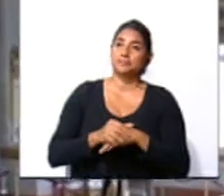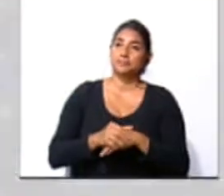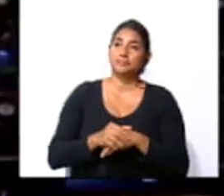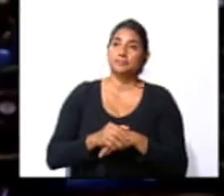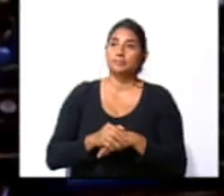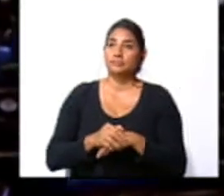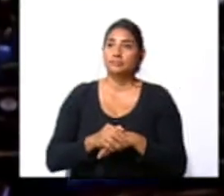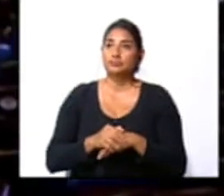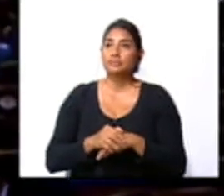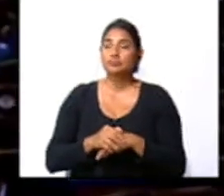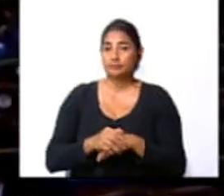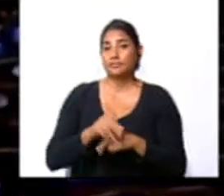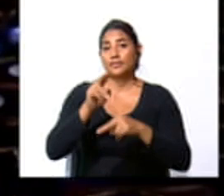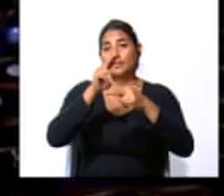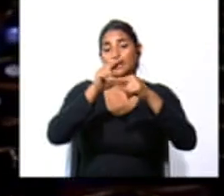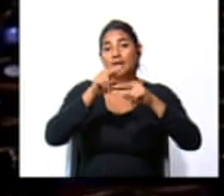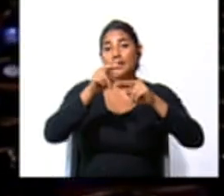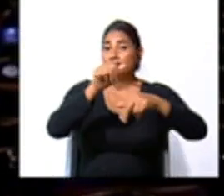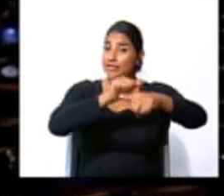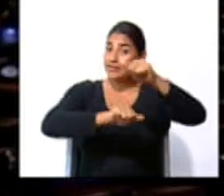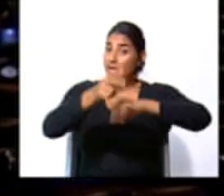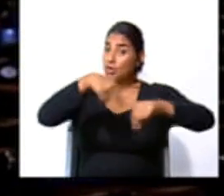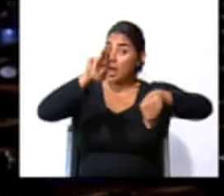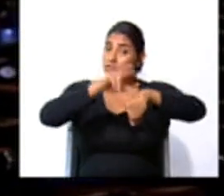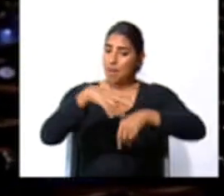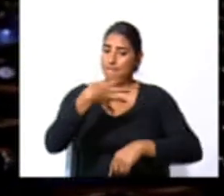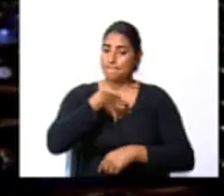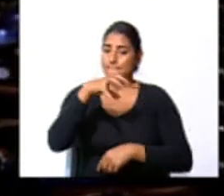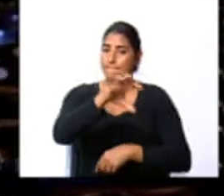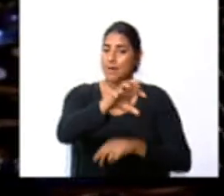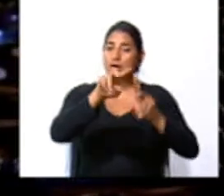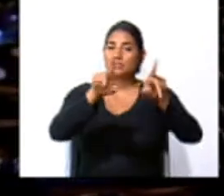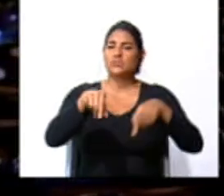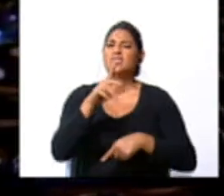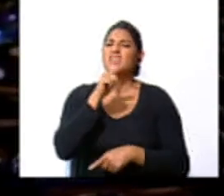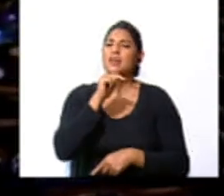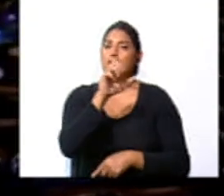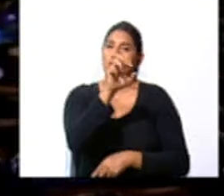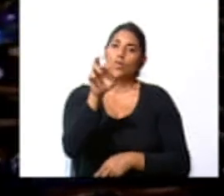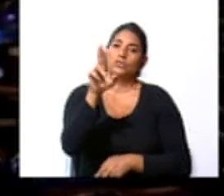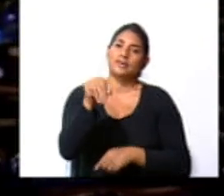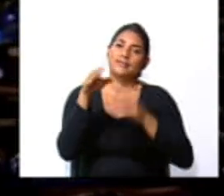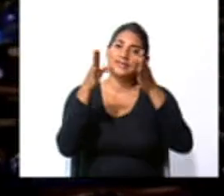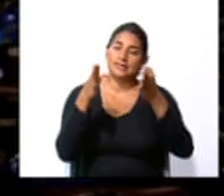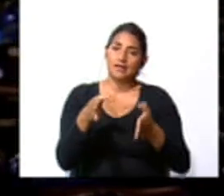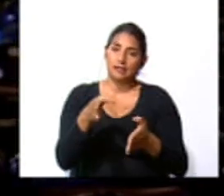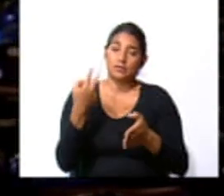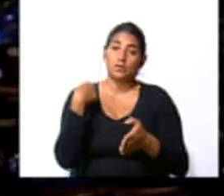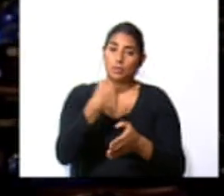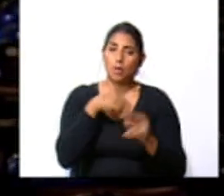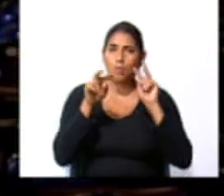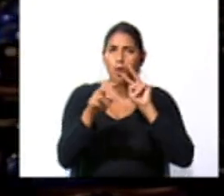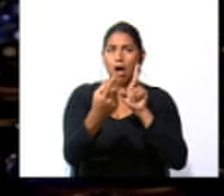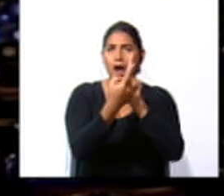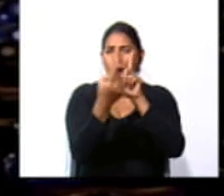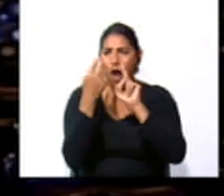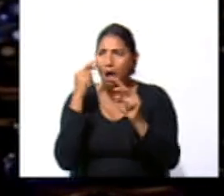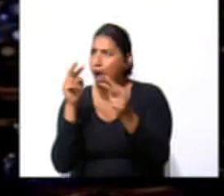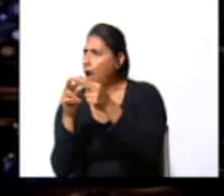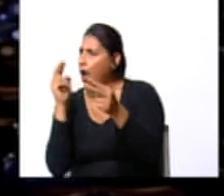El Teatro Nacional es un patrimonio de los costarricenses y aquí podemos encontrar